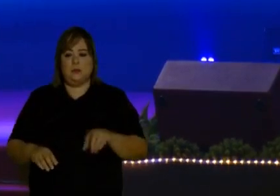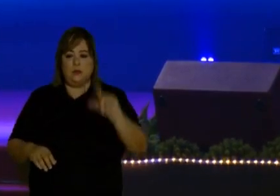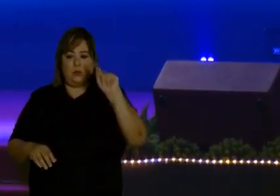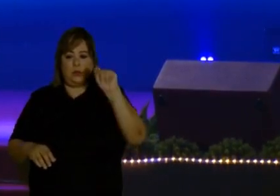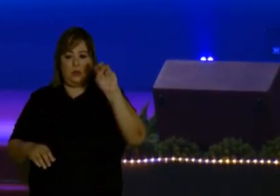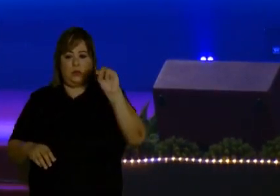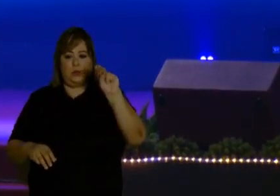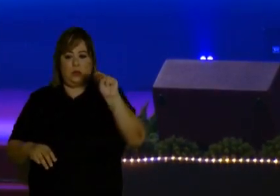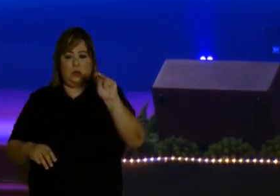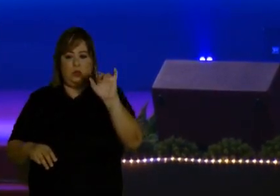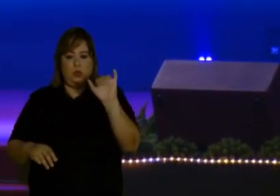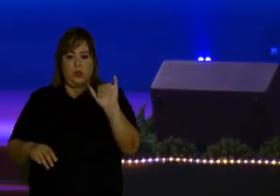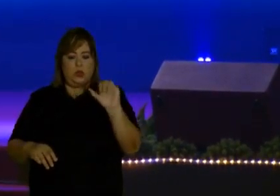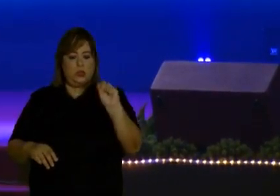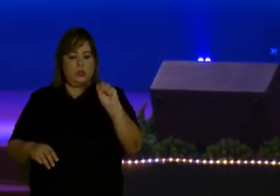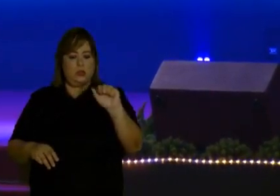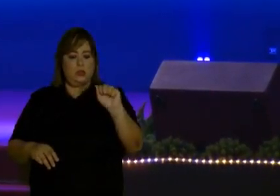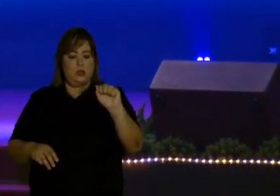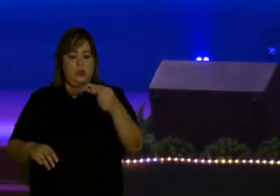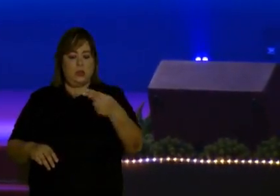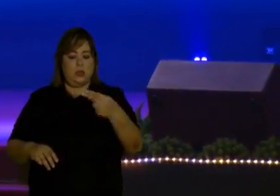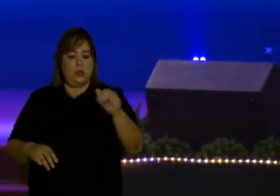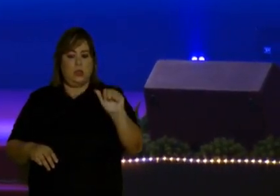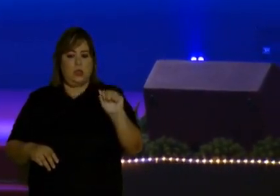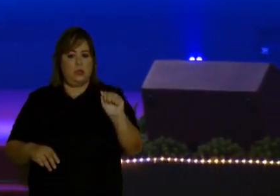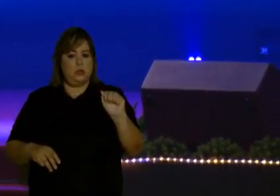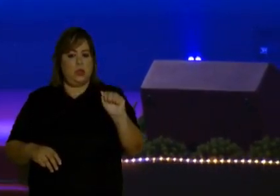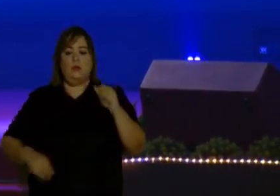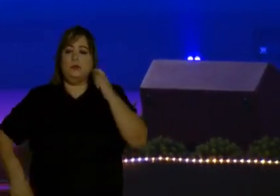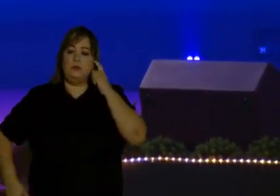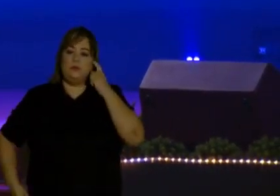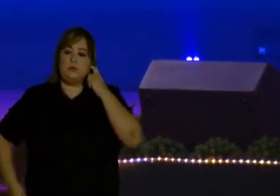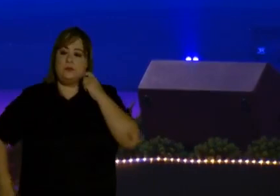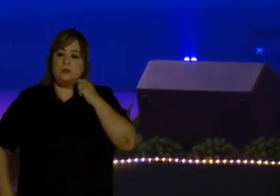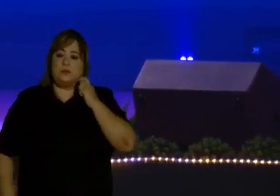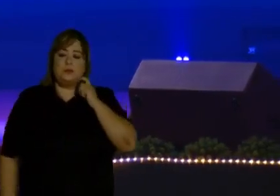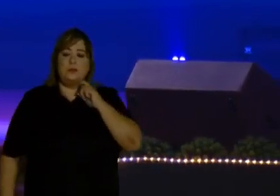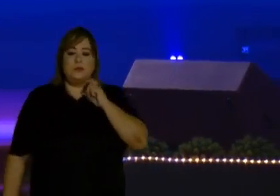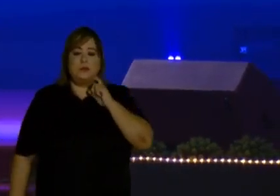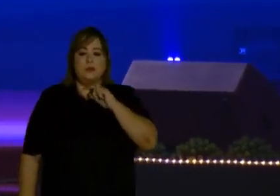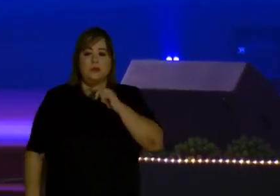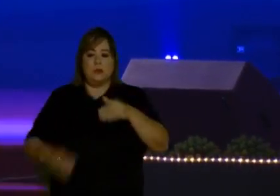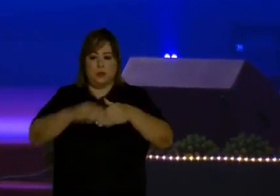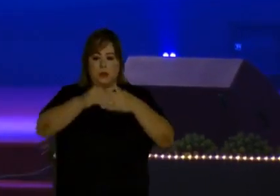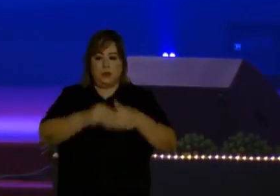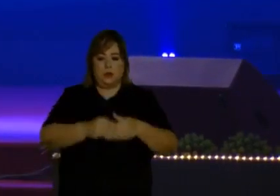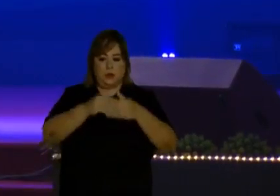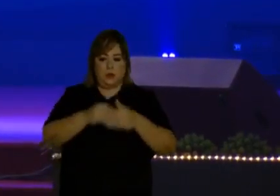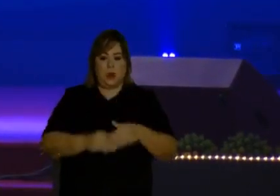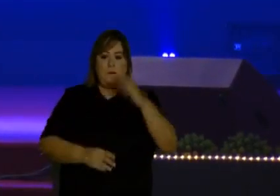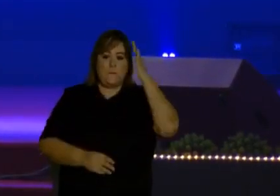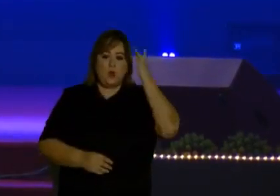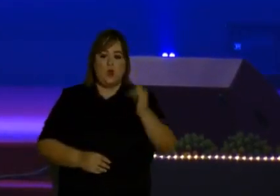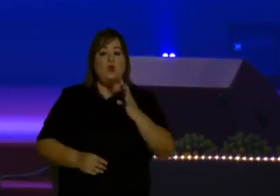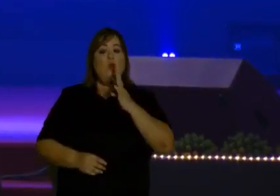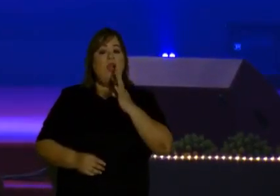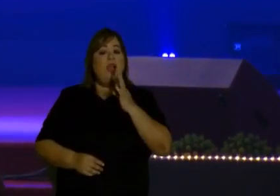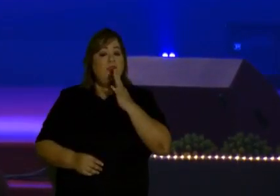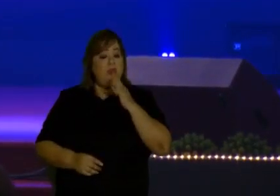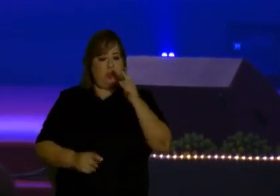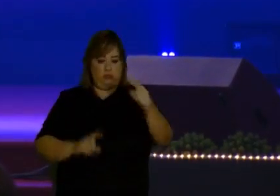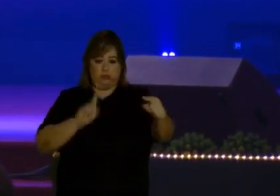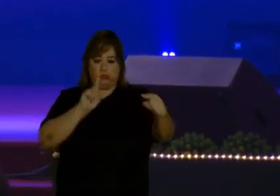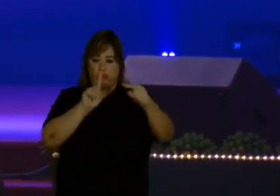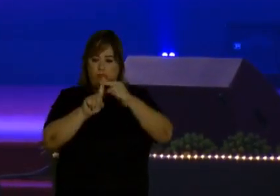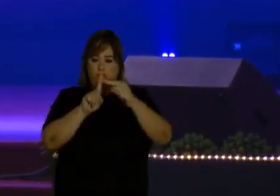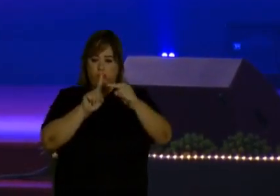Yo como que sabía, pero como ahora con el antifaz, como dice la pastora, te felicito por tus expresiones. Te felicito, te felicito,